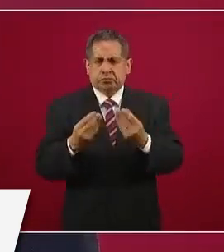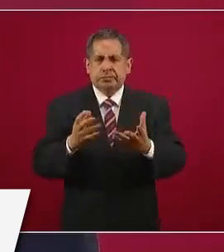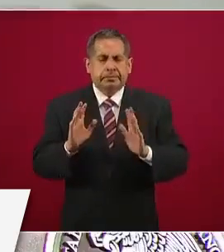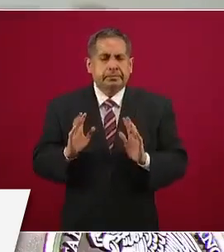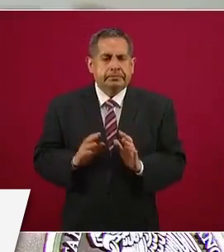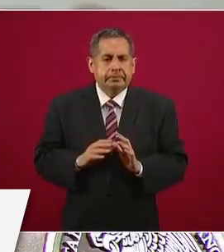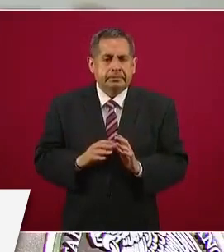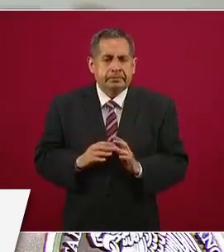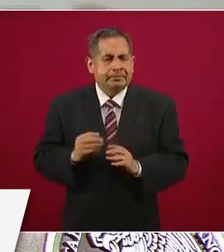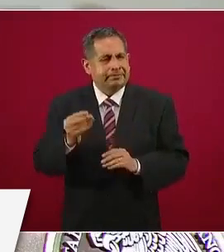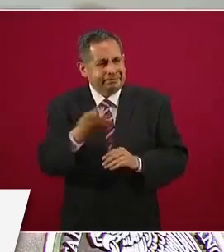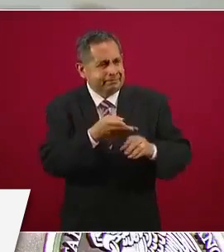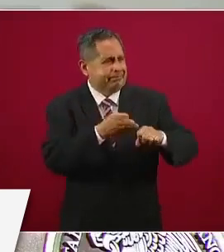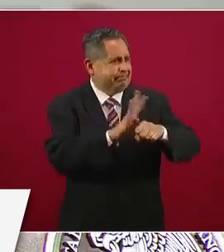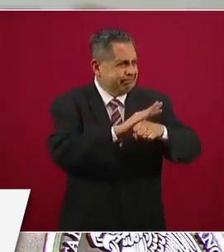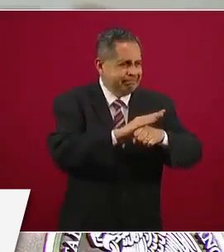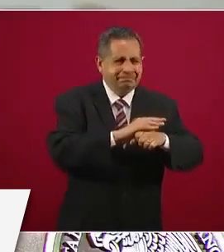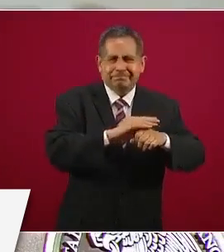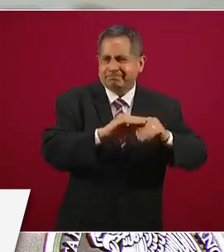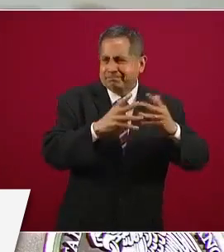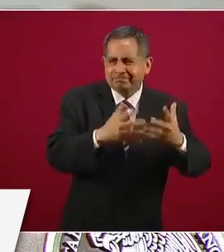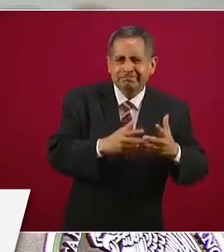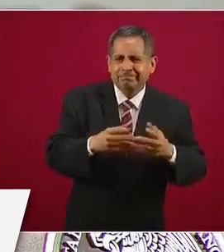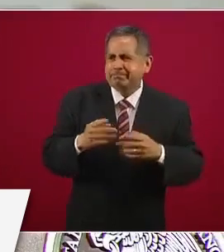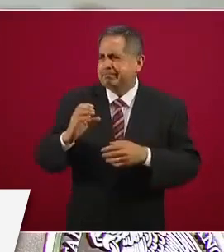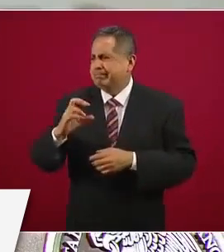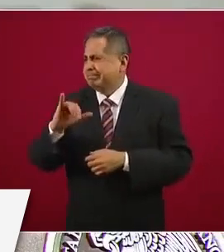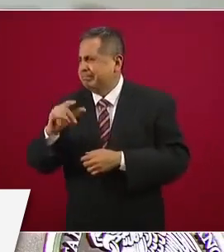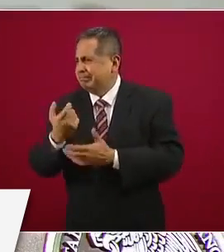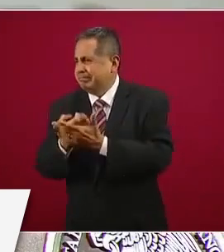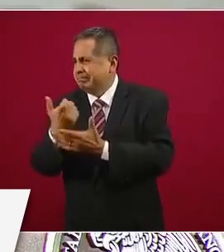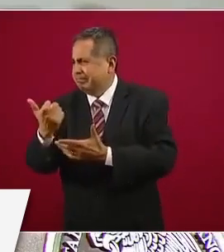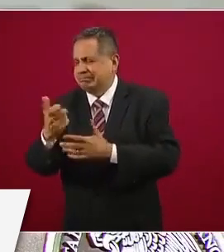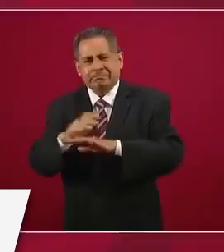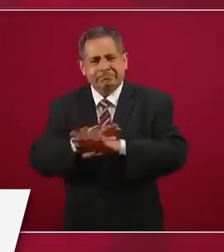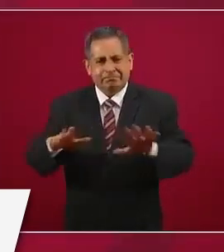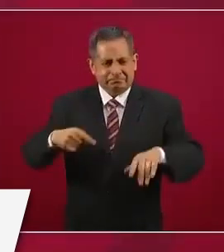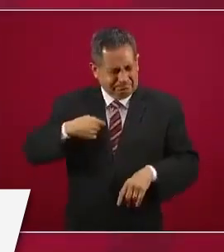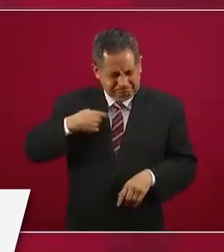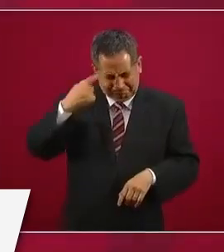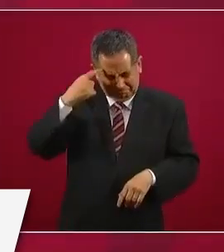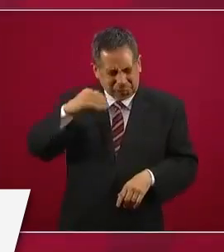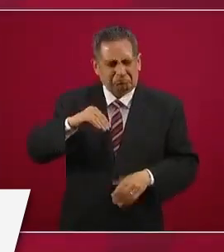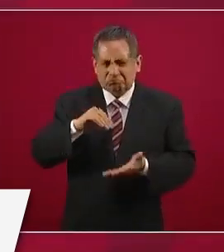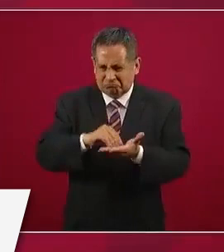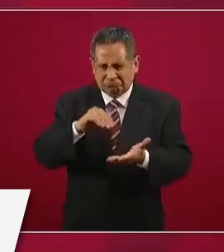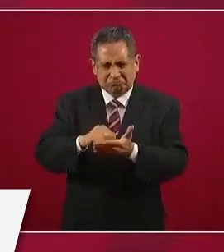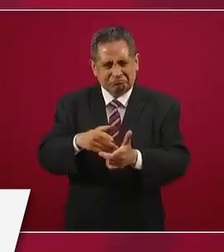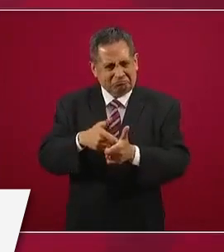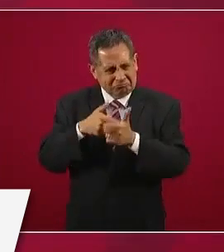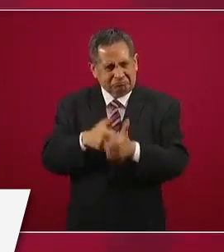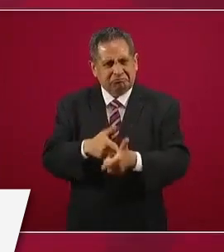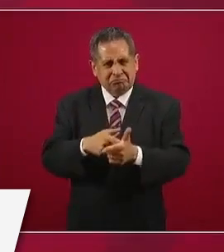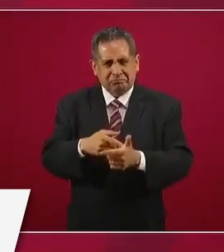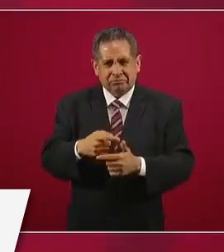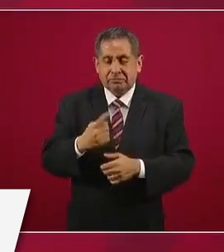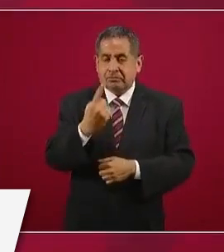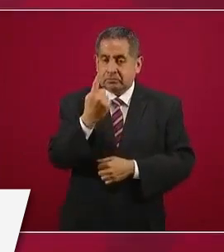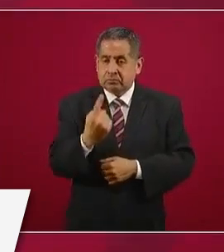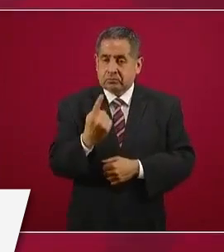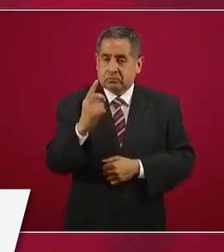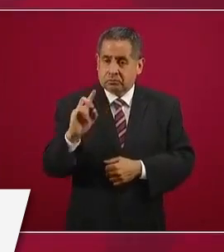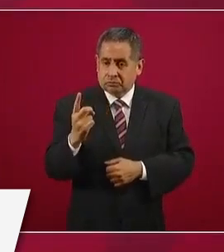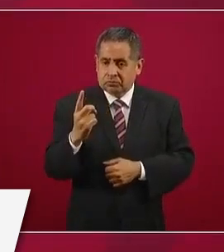la pandemia y a pesar de la crisis económica, sigo sosteniendo que el